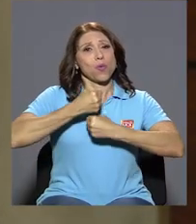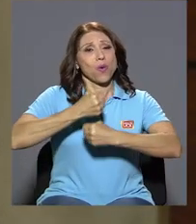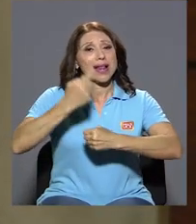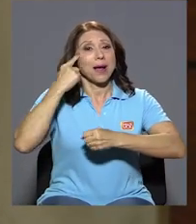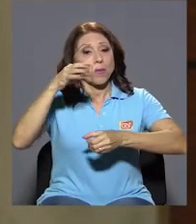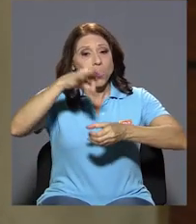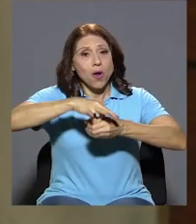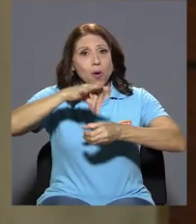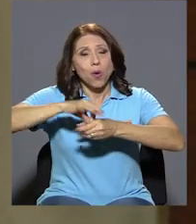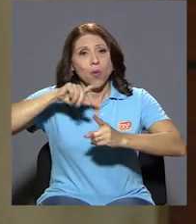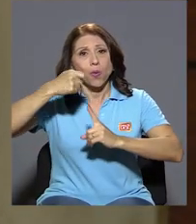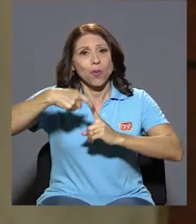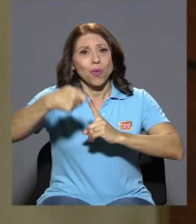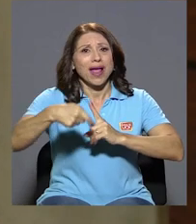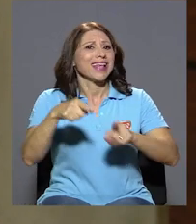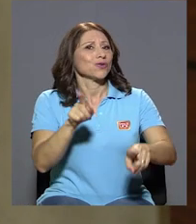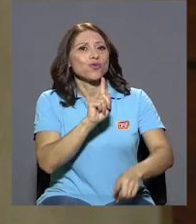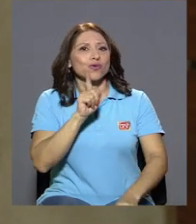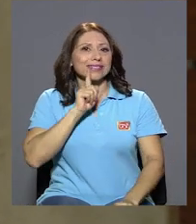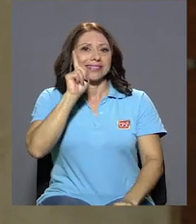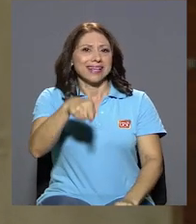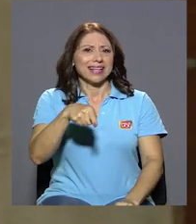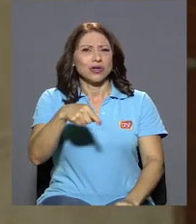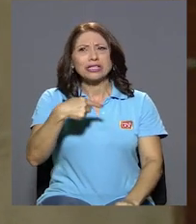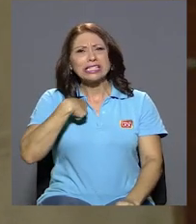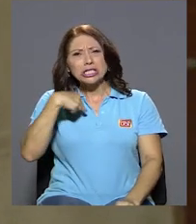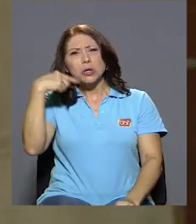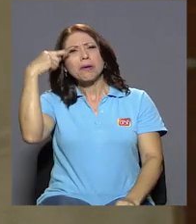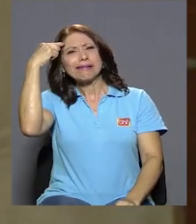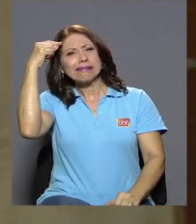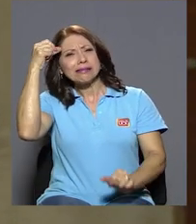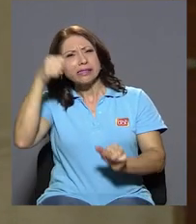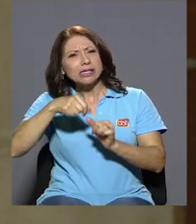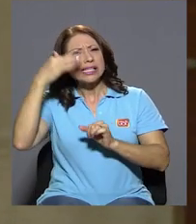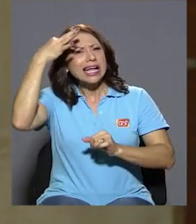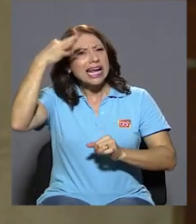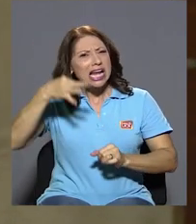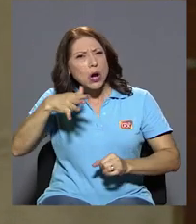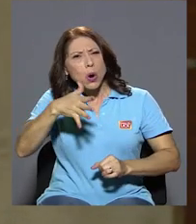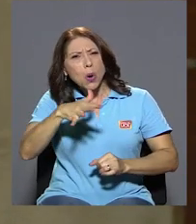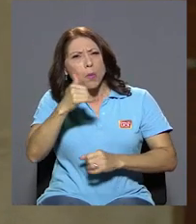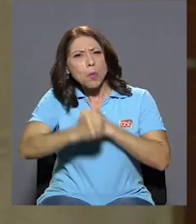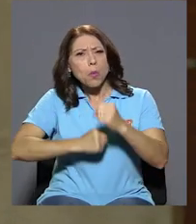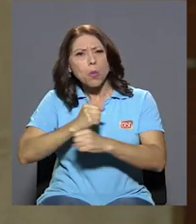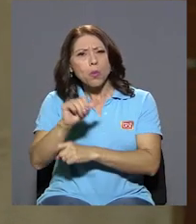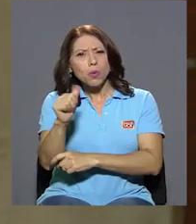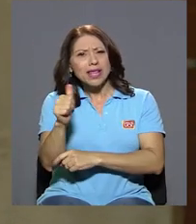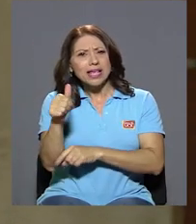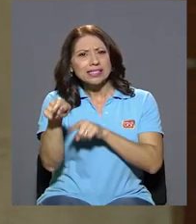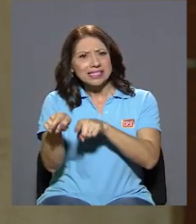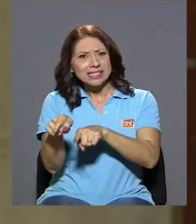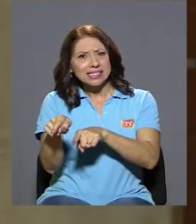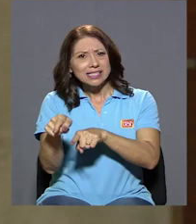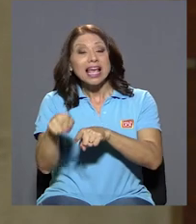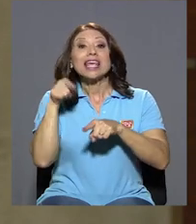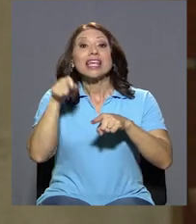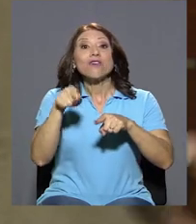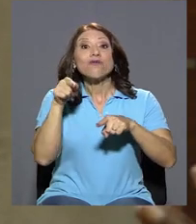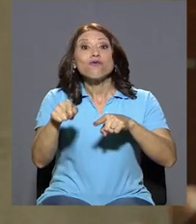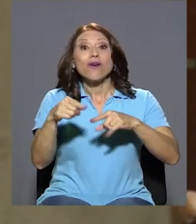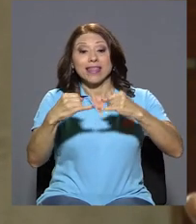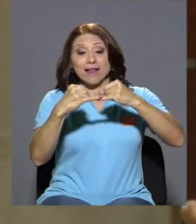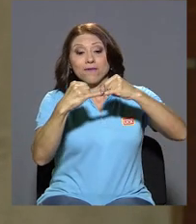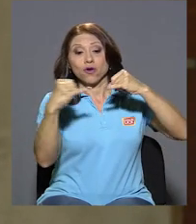es la primera gran vuelta creo que si mi memoria no falla no me falla fue como en el 10 y fue